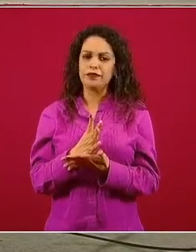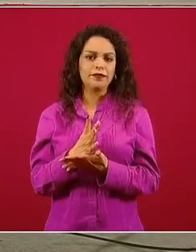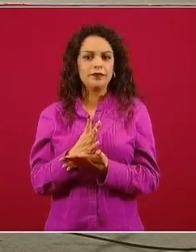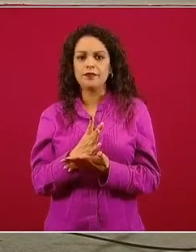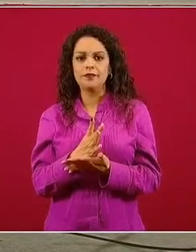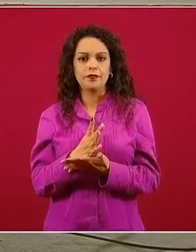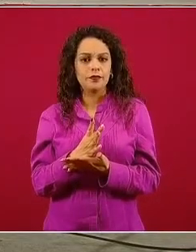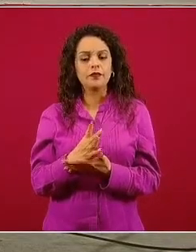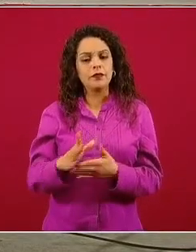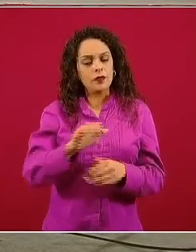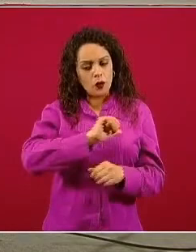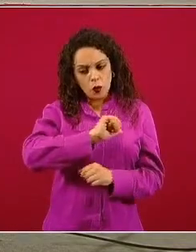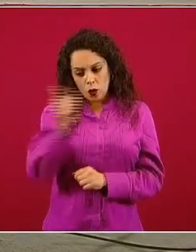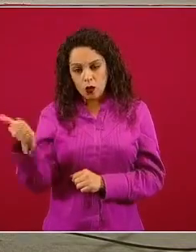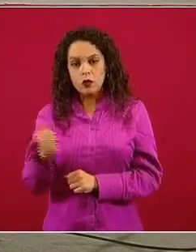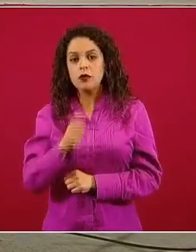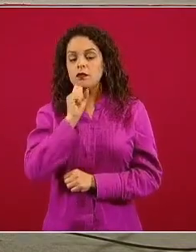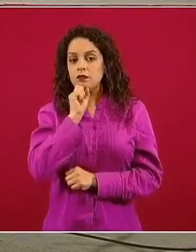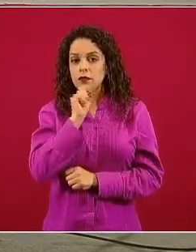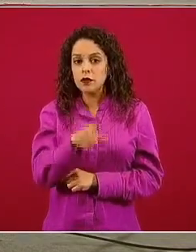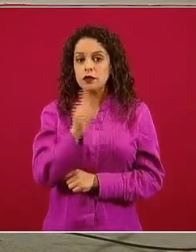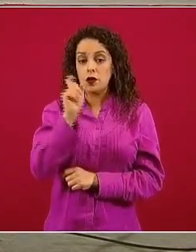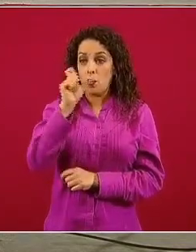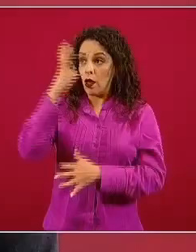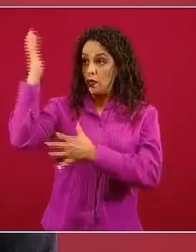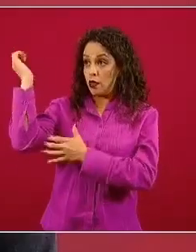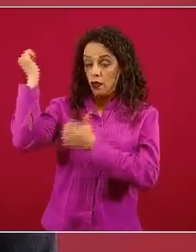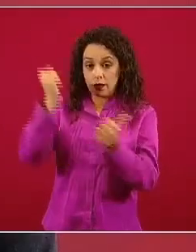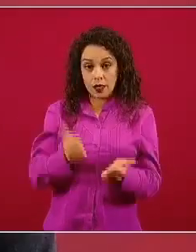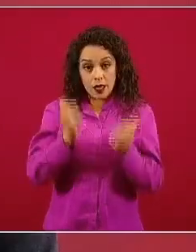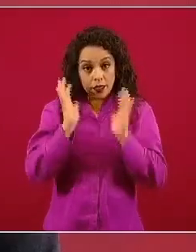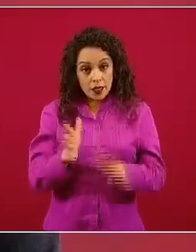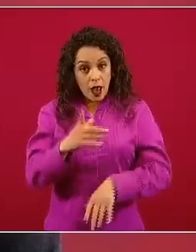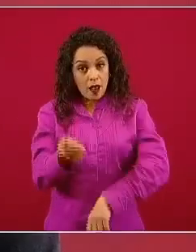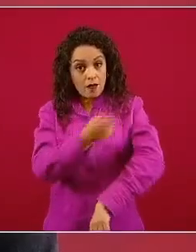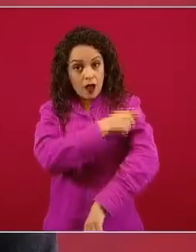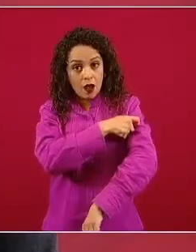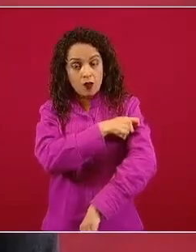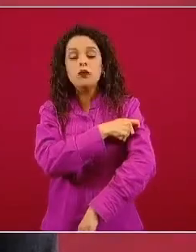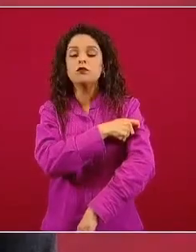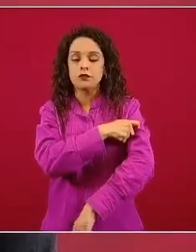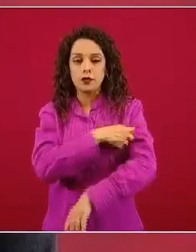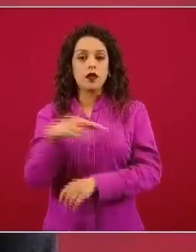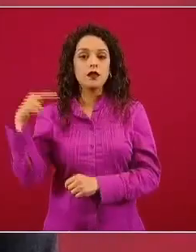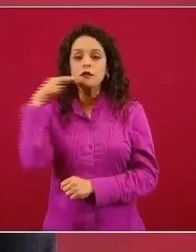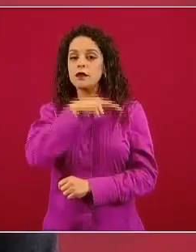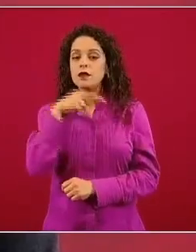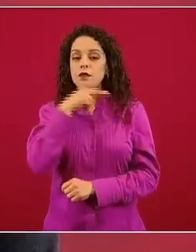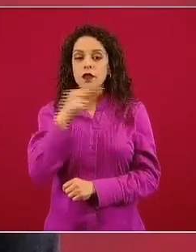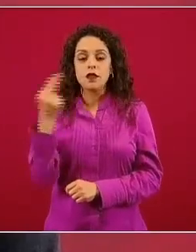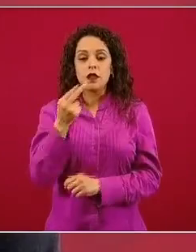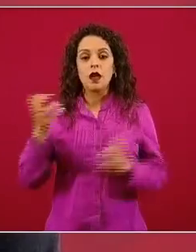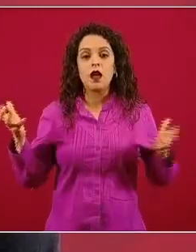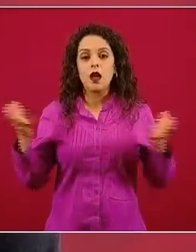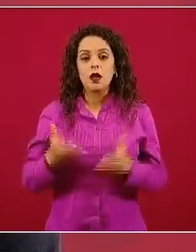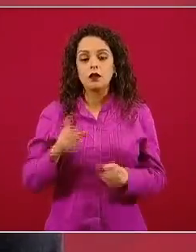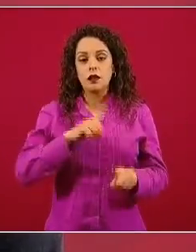momentos, sino que en su momento, cuando físicamente se tenga la vacuna, se llevarán a cabo rápidamente todos